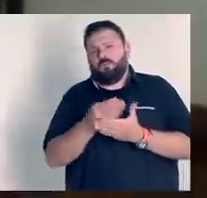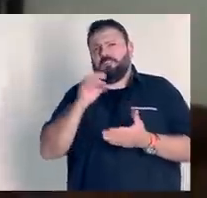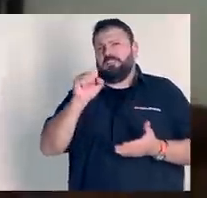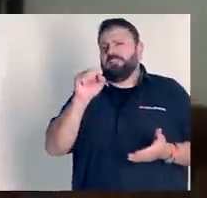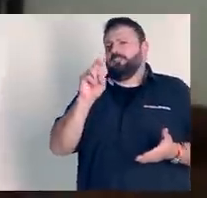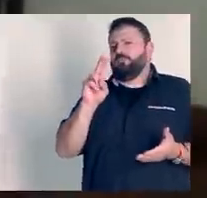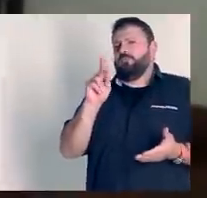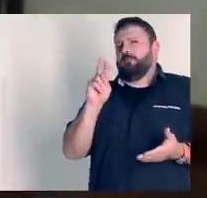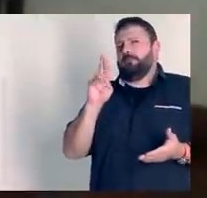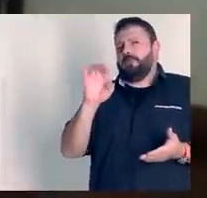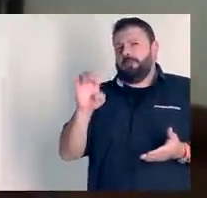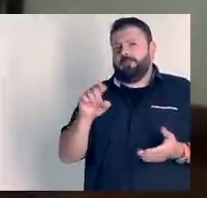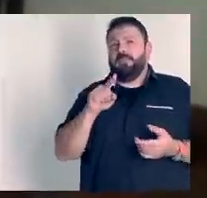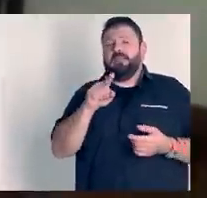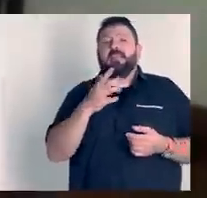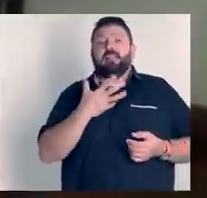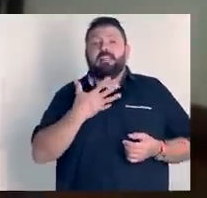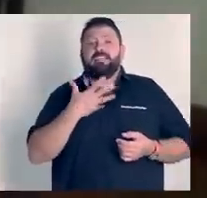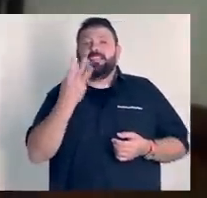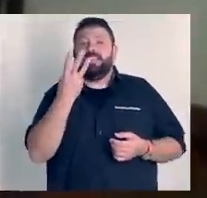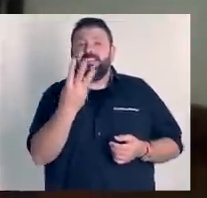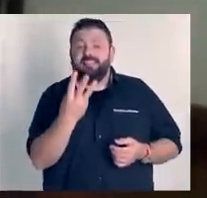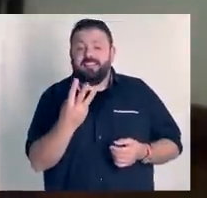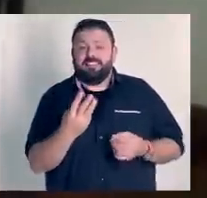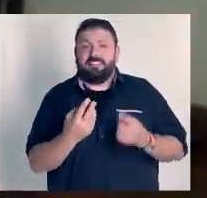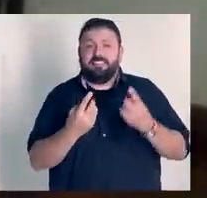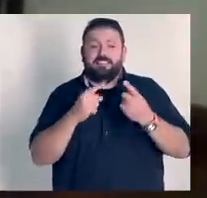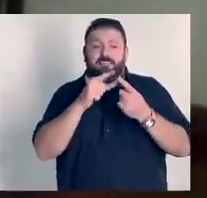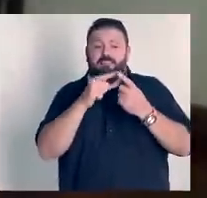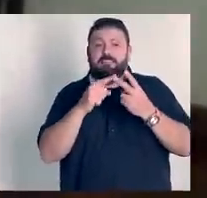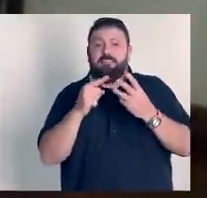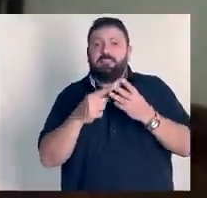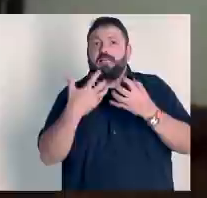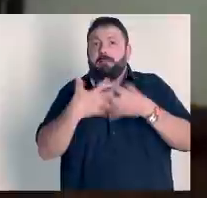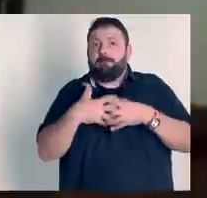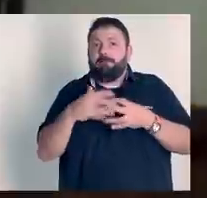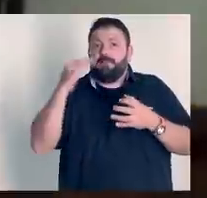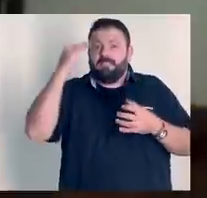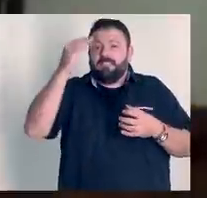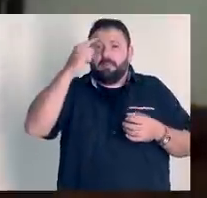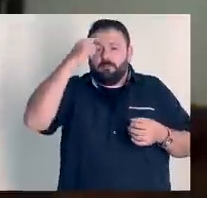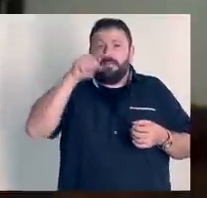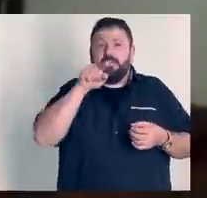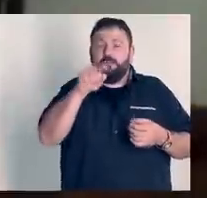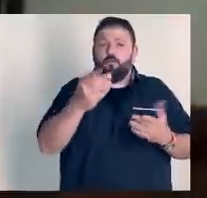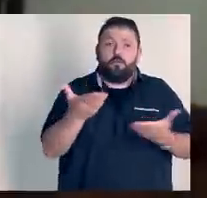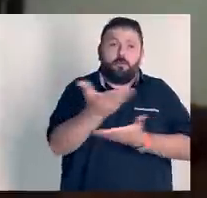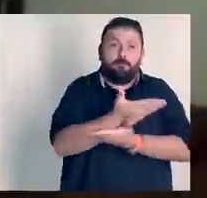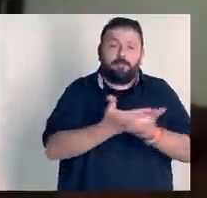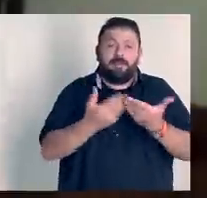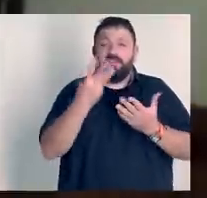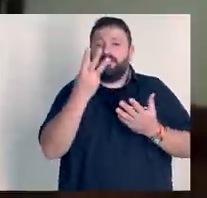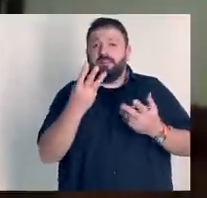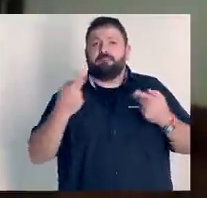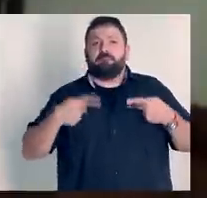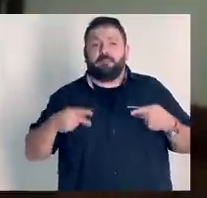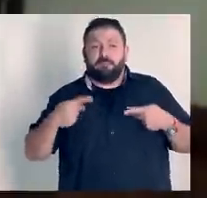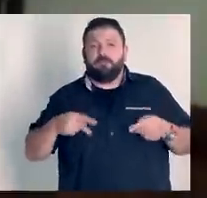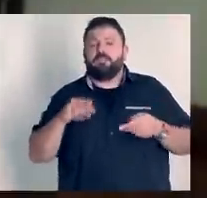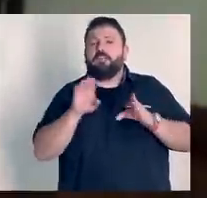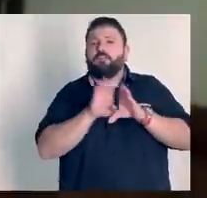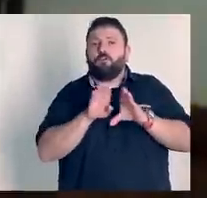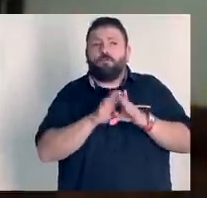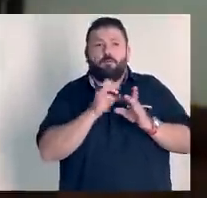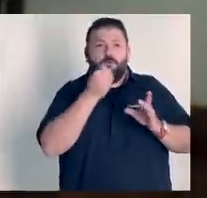3 empresarios en tu empresa. Es que tú compartas al menos con 3 personas OmniLife como una herramienta